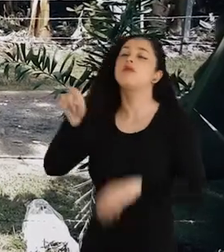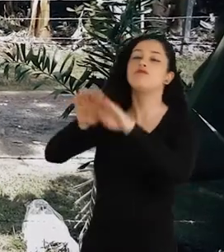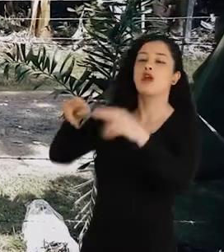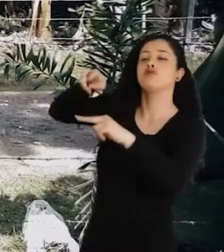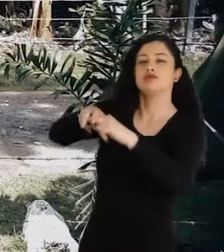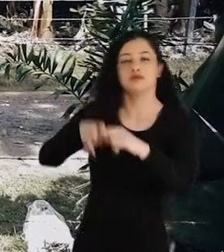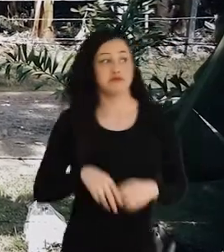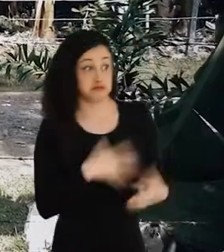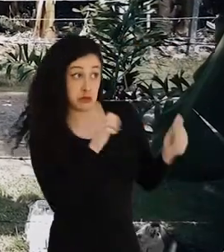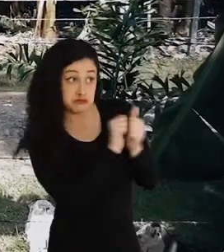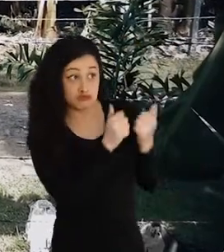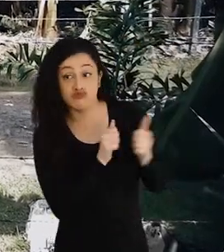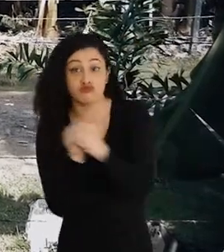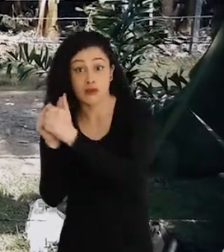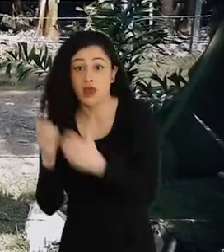para la banca.